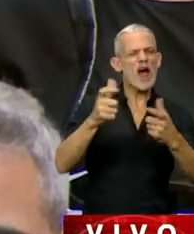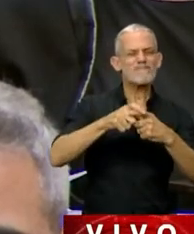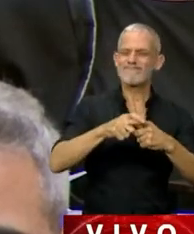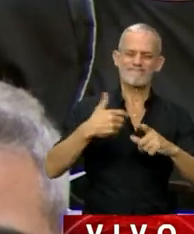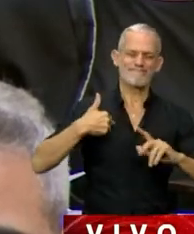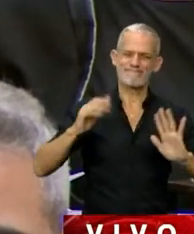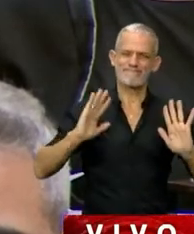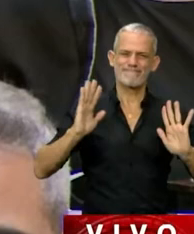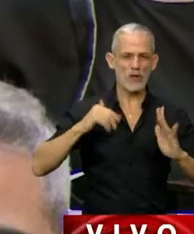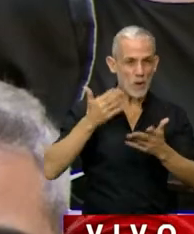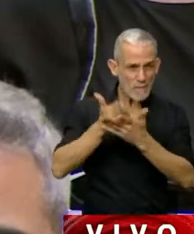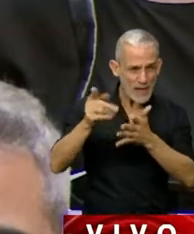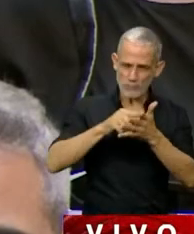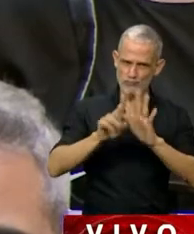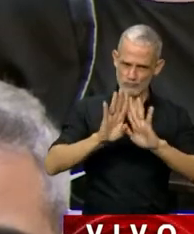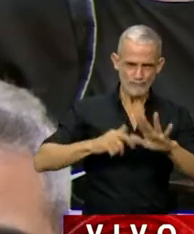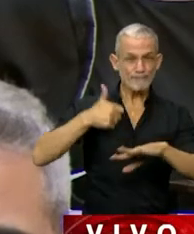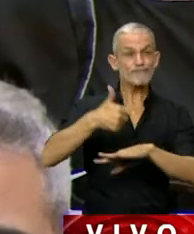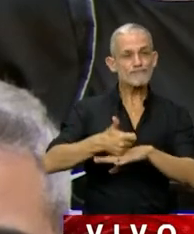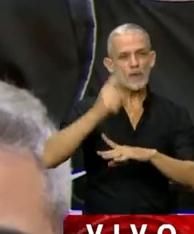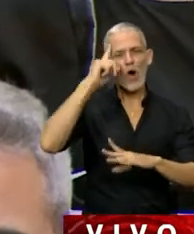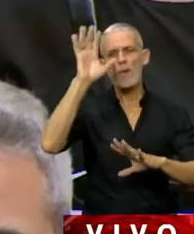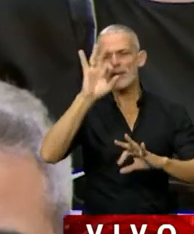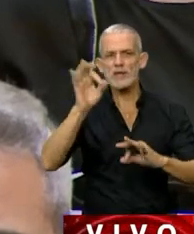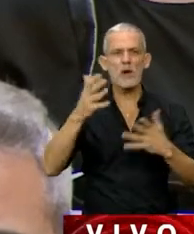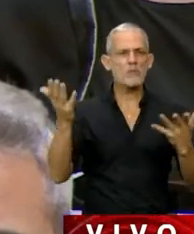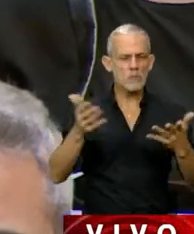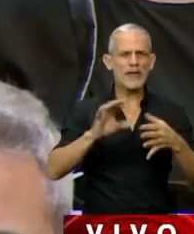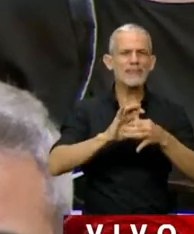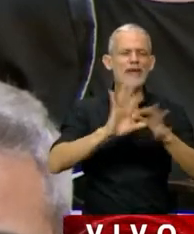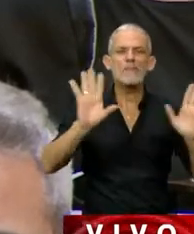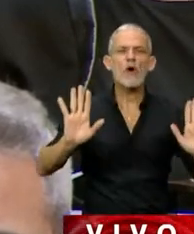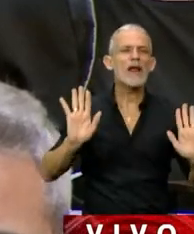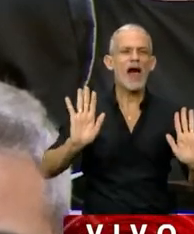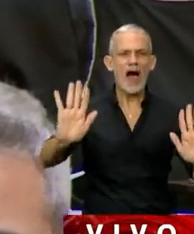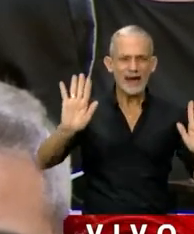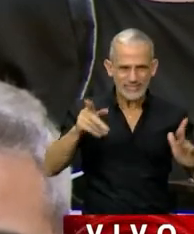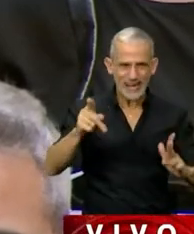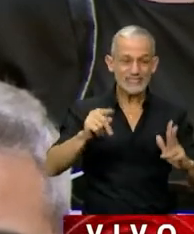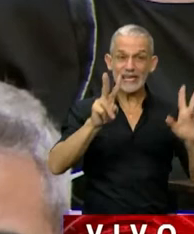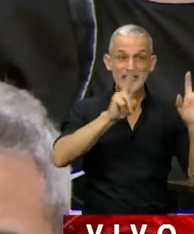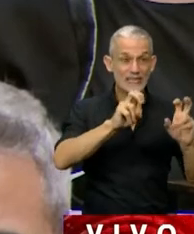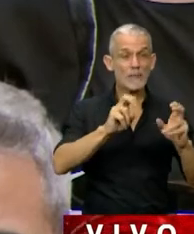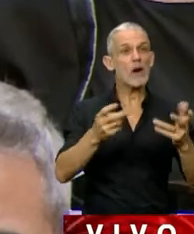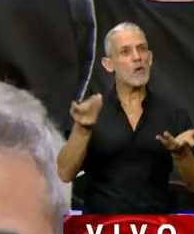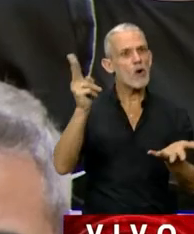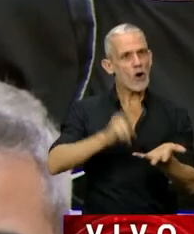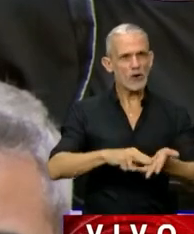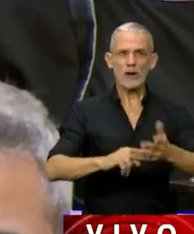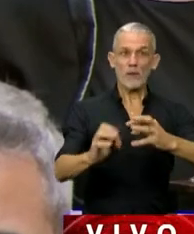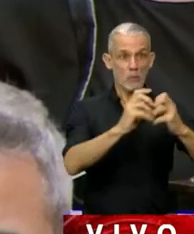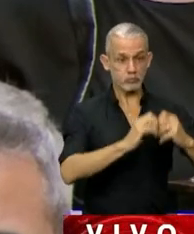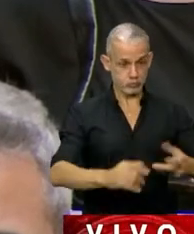pero fui, lo traté, opiné y que viva la democracia porque el tema fue tratado nuevamente.